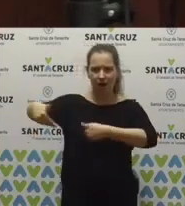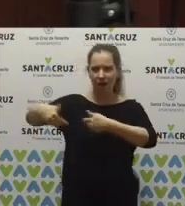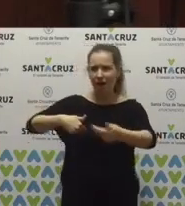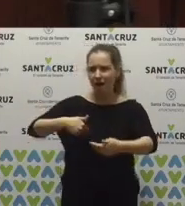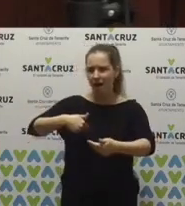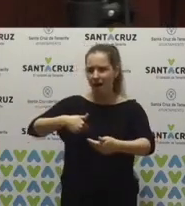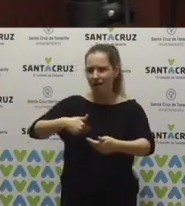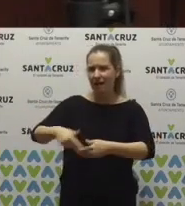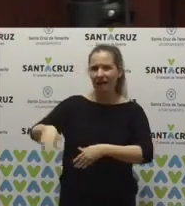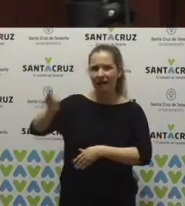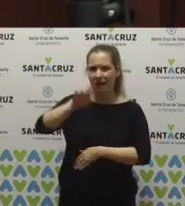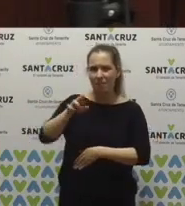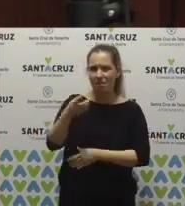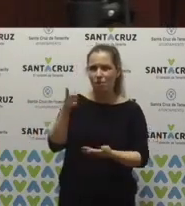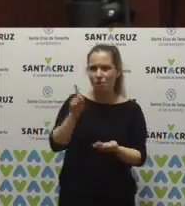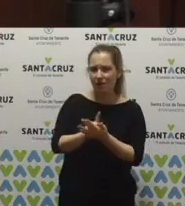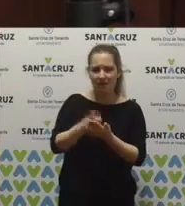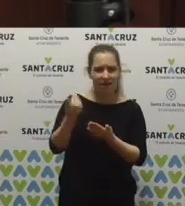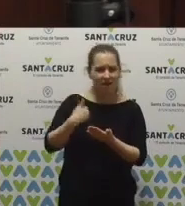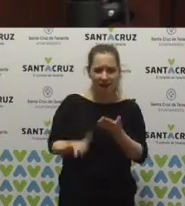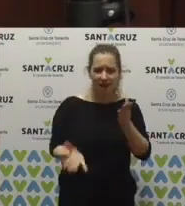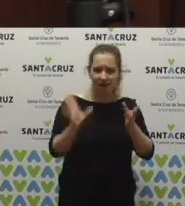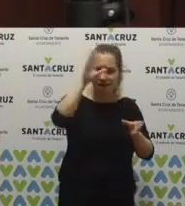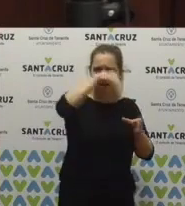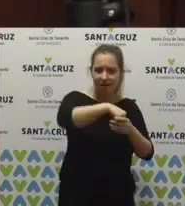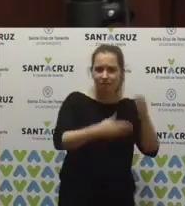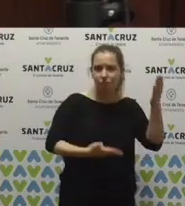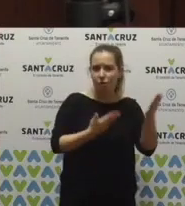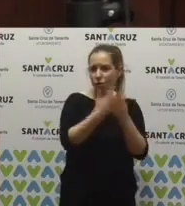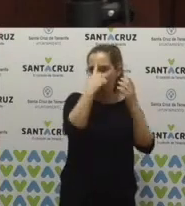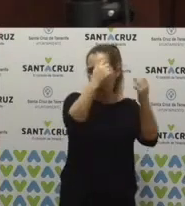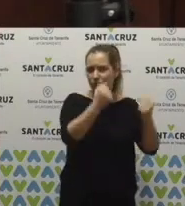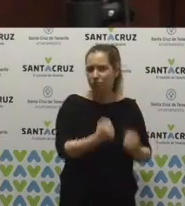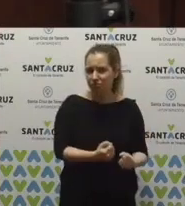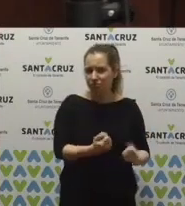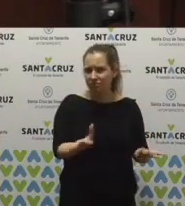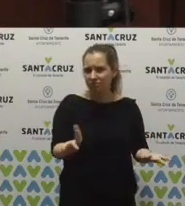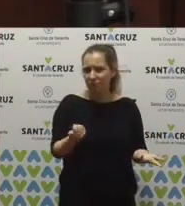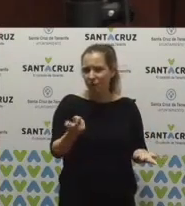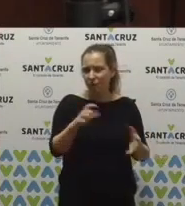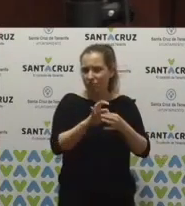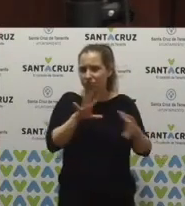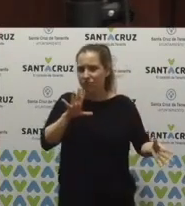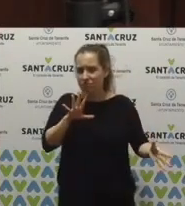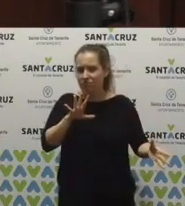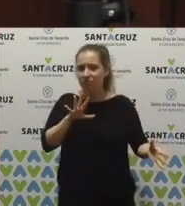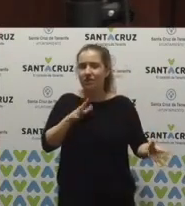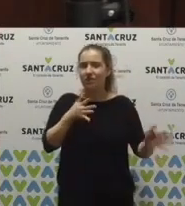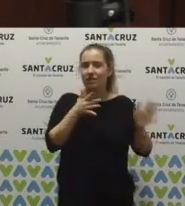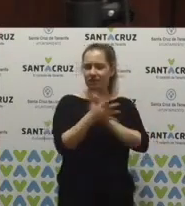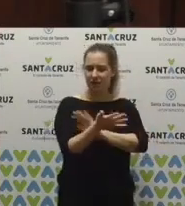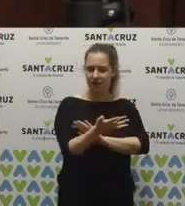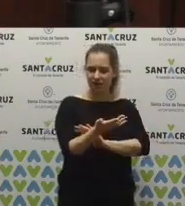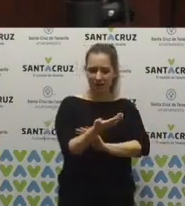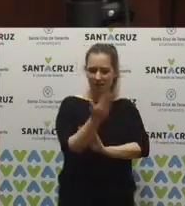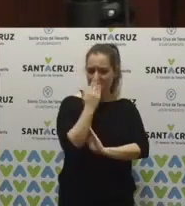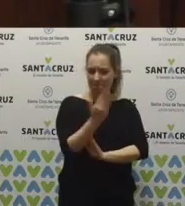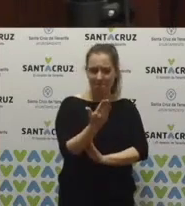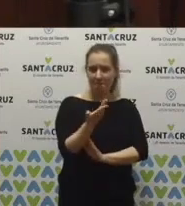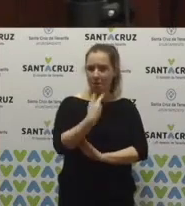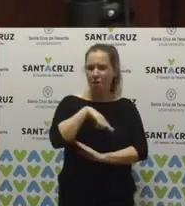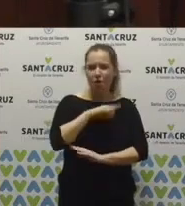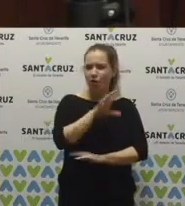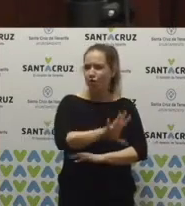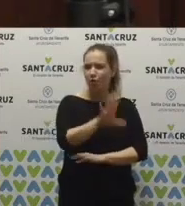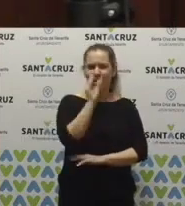cuestiones que ya están dentro de la moción de la moción institucional entonces sinceramente es que no entendemos